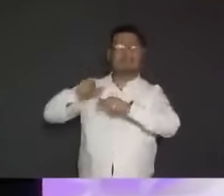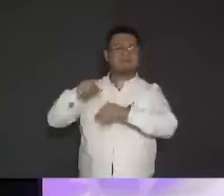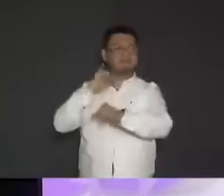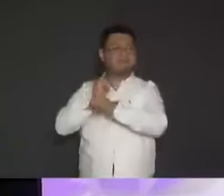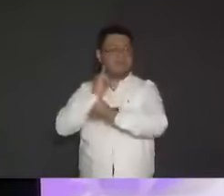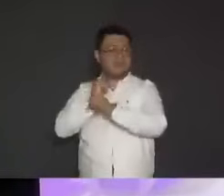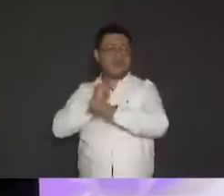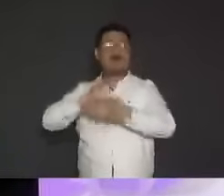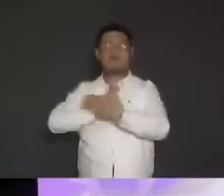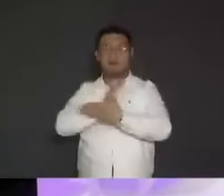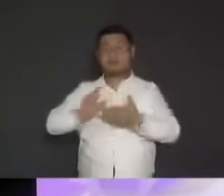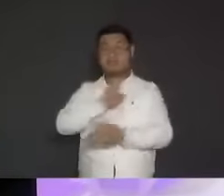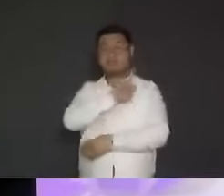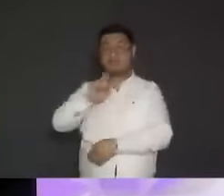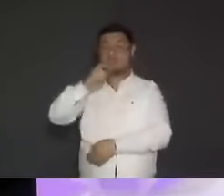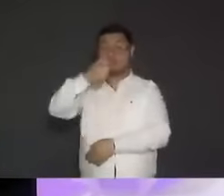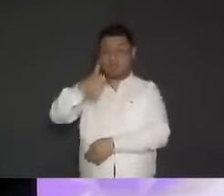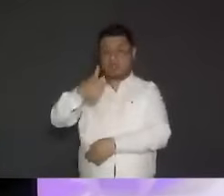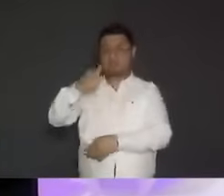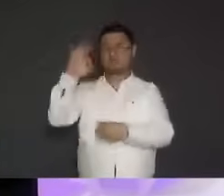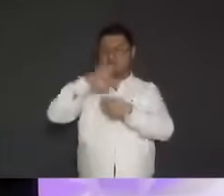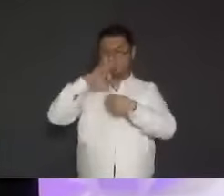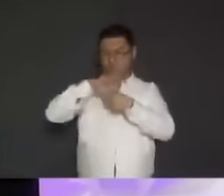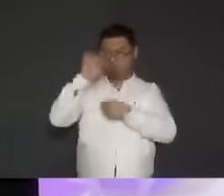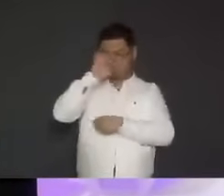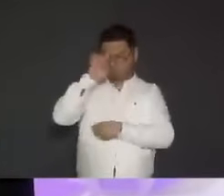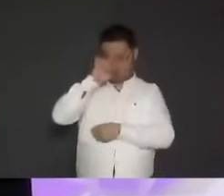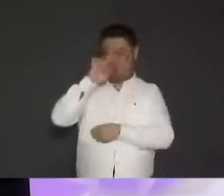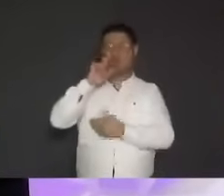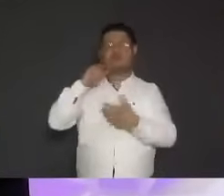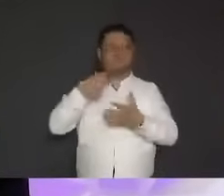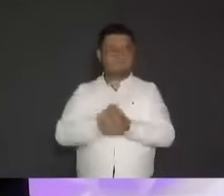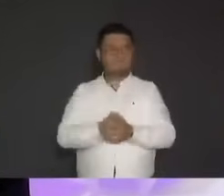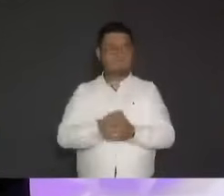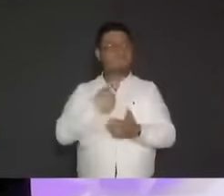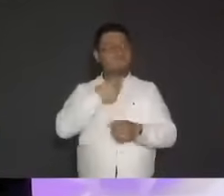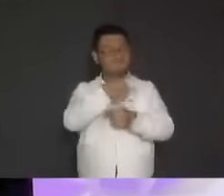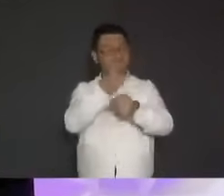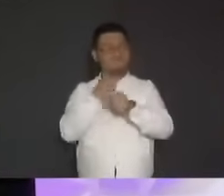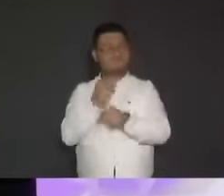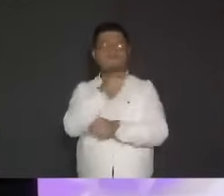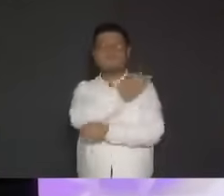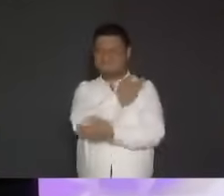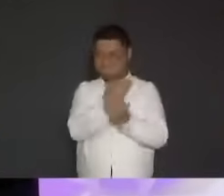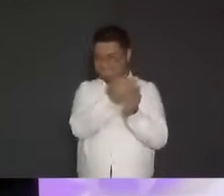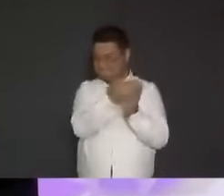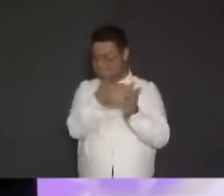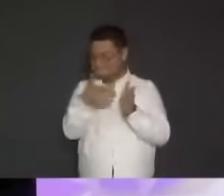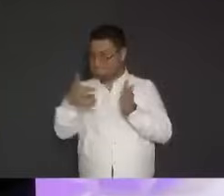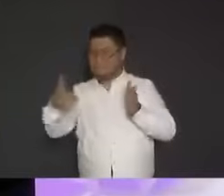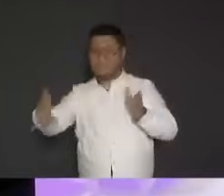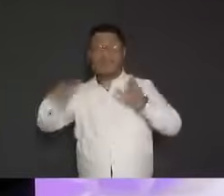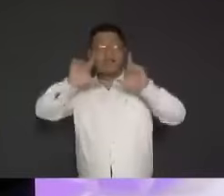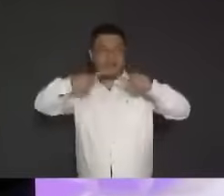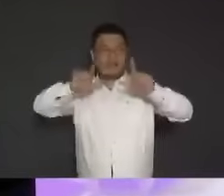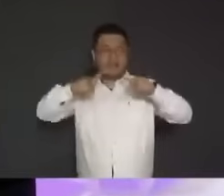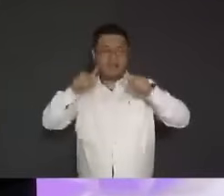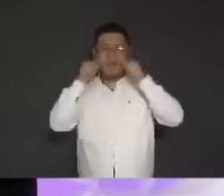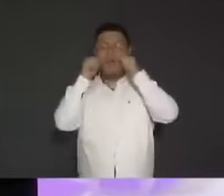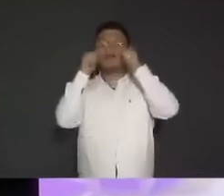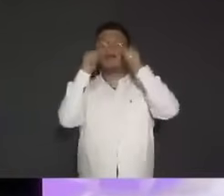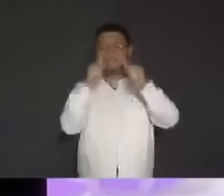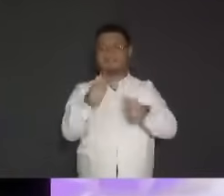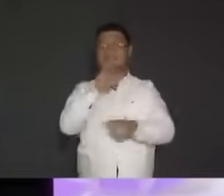través de los 106 consejos electorales municipales. Les invito también a seguir la transmisión y todo el proceso electoral en las plataformas del